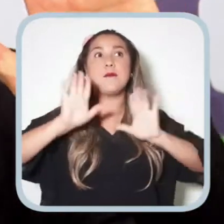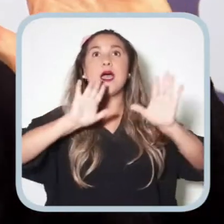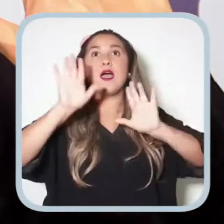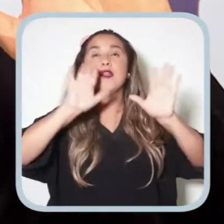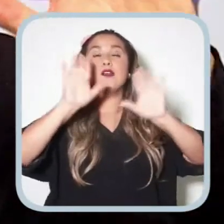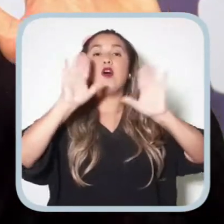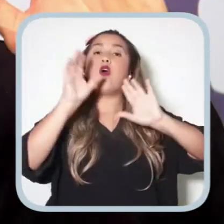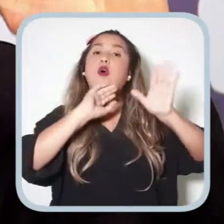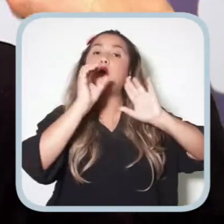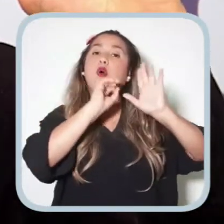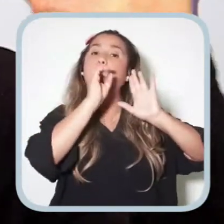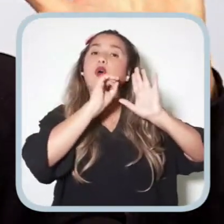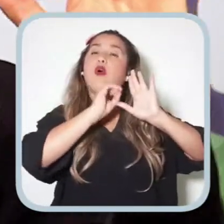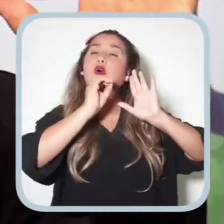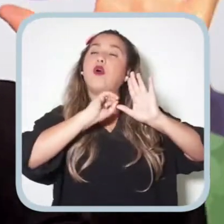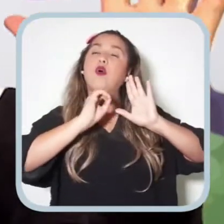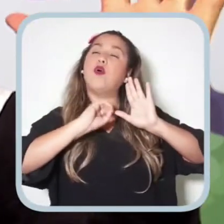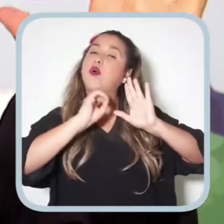A decimos